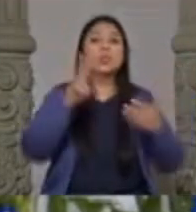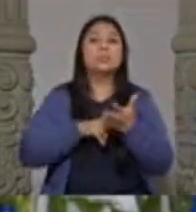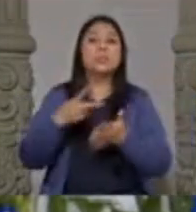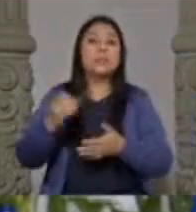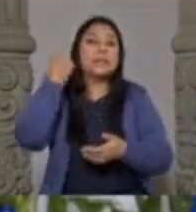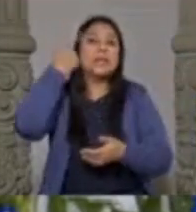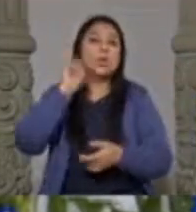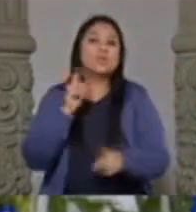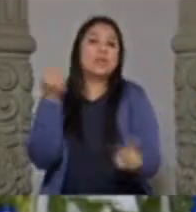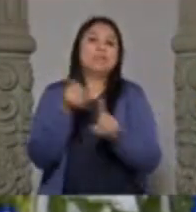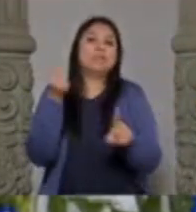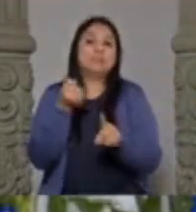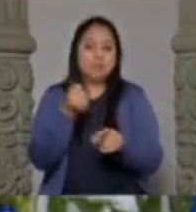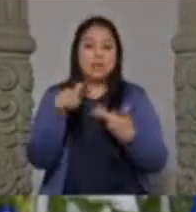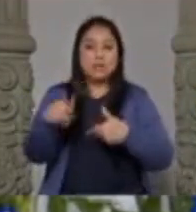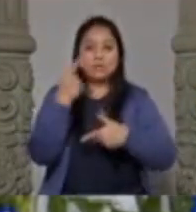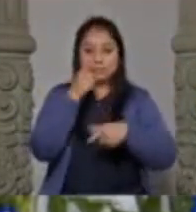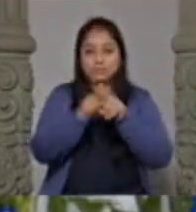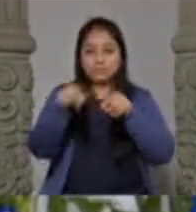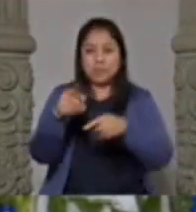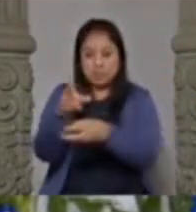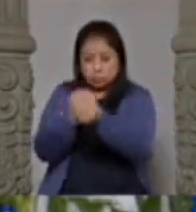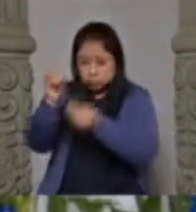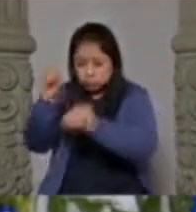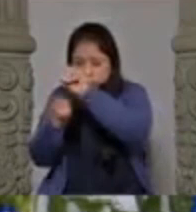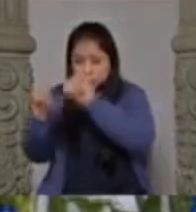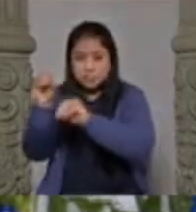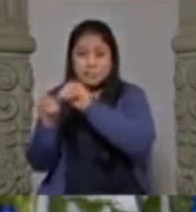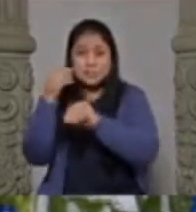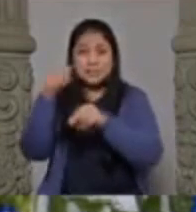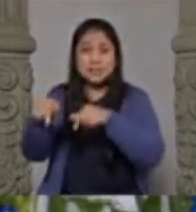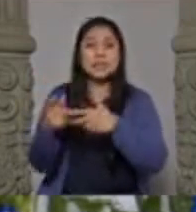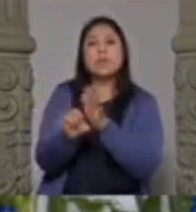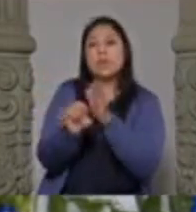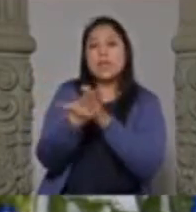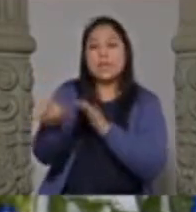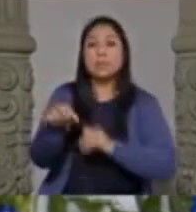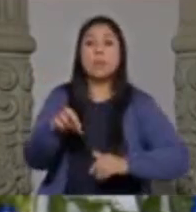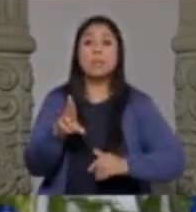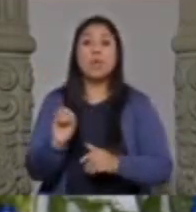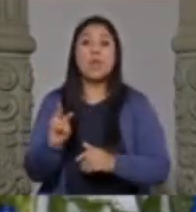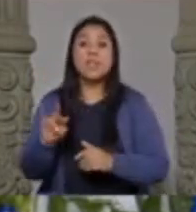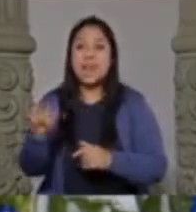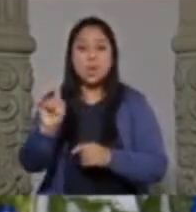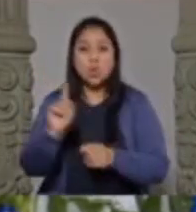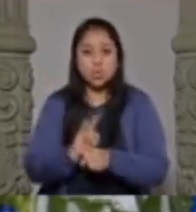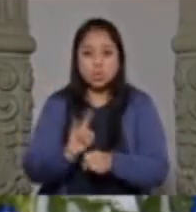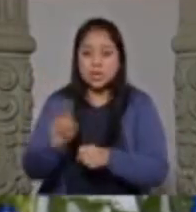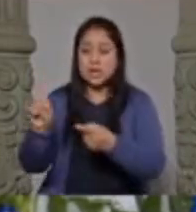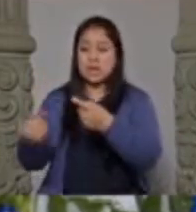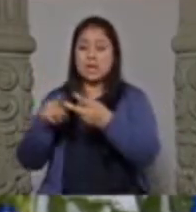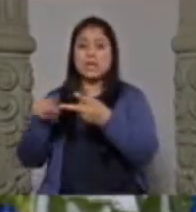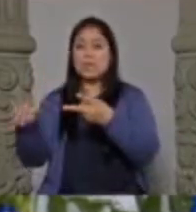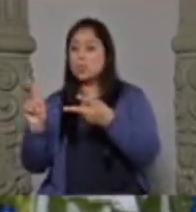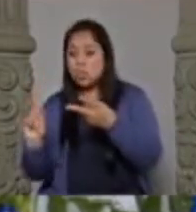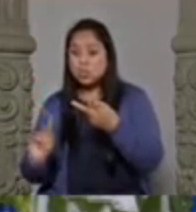un reordenamiento interno de partidas presupuestarias de lo que no se va a usar en Provial, de lo que no se va a usar en otro lado, y se le pasa